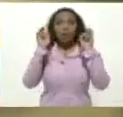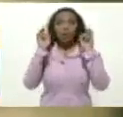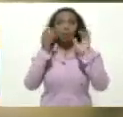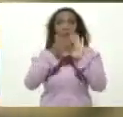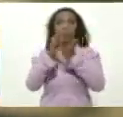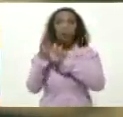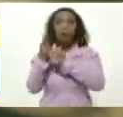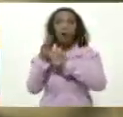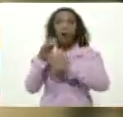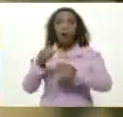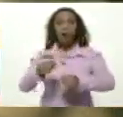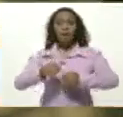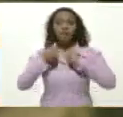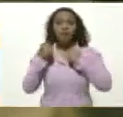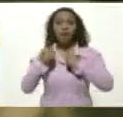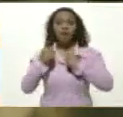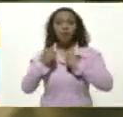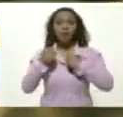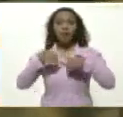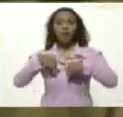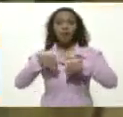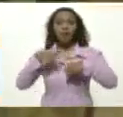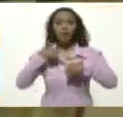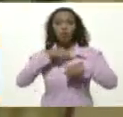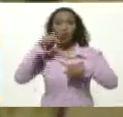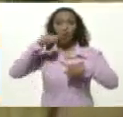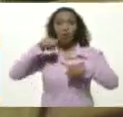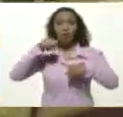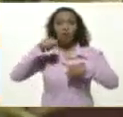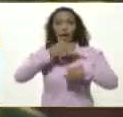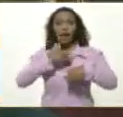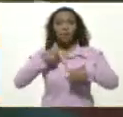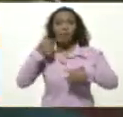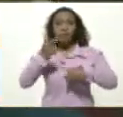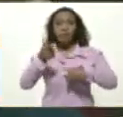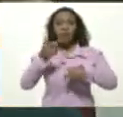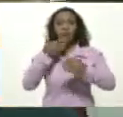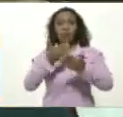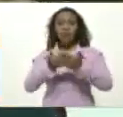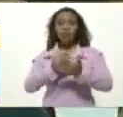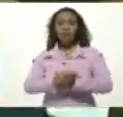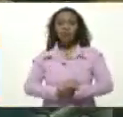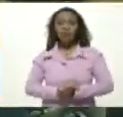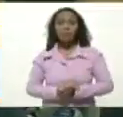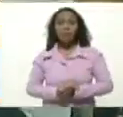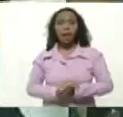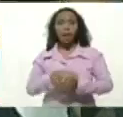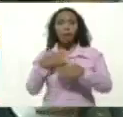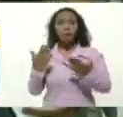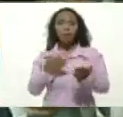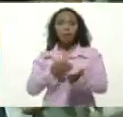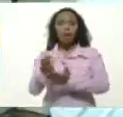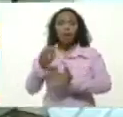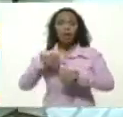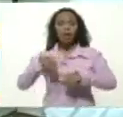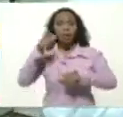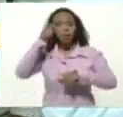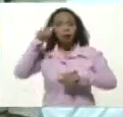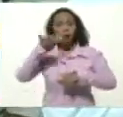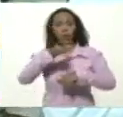comuna Aguerridos Tamanaco. El día de hoy queremos bendecirle y queremos darle las gracias por ser tan leal con este pueblo,